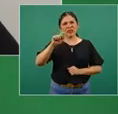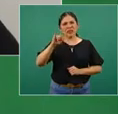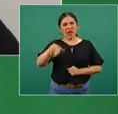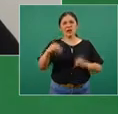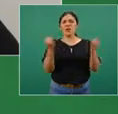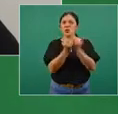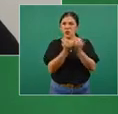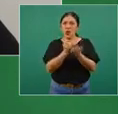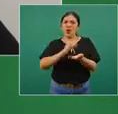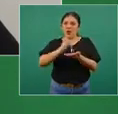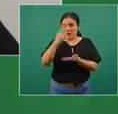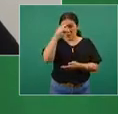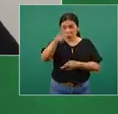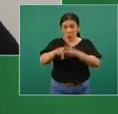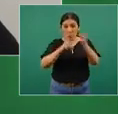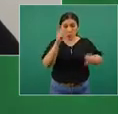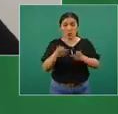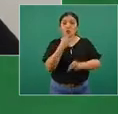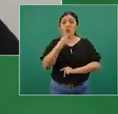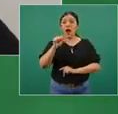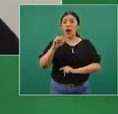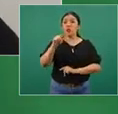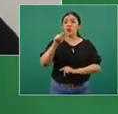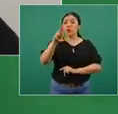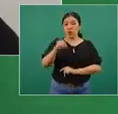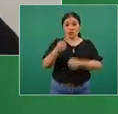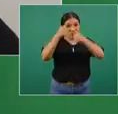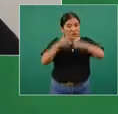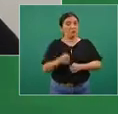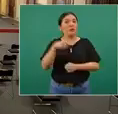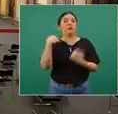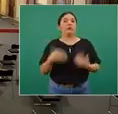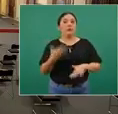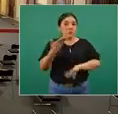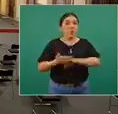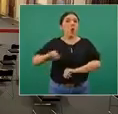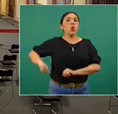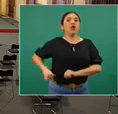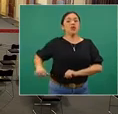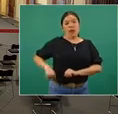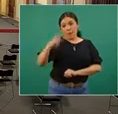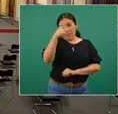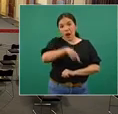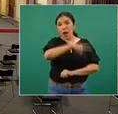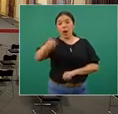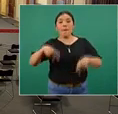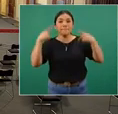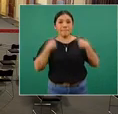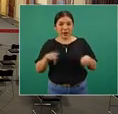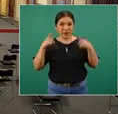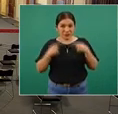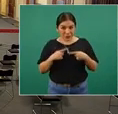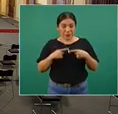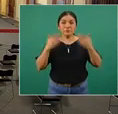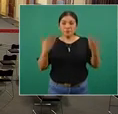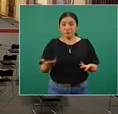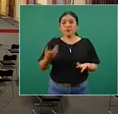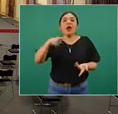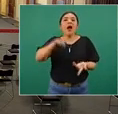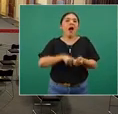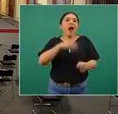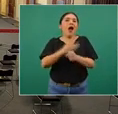también las preguntas a Arturo. De seguro son del interés de la comunidad en el